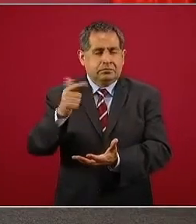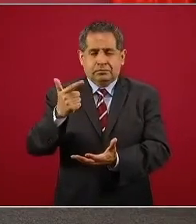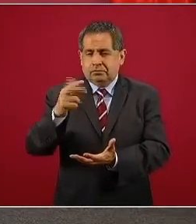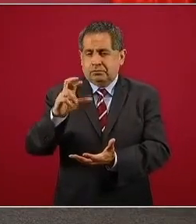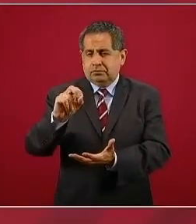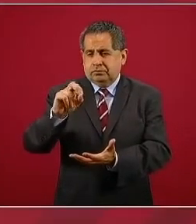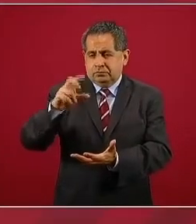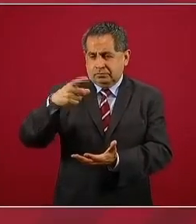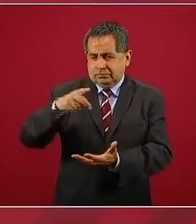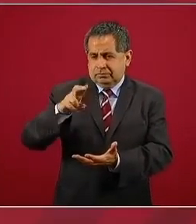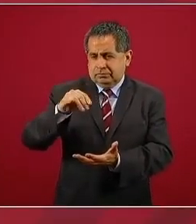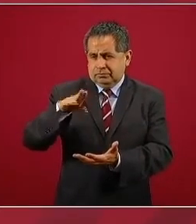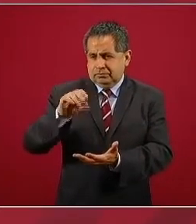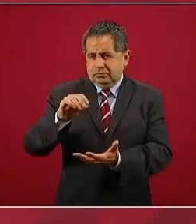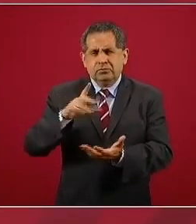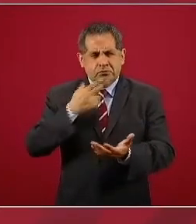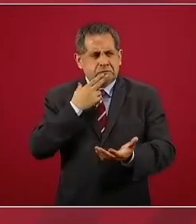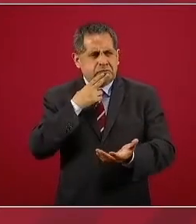son muy utilizados.